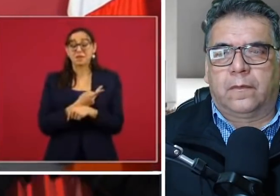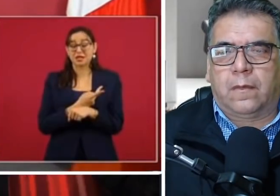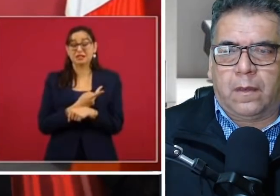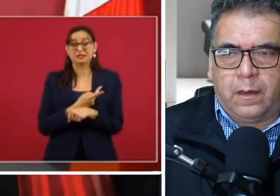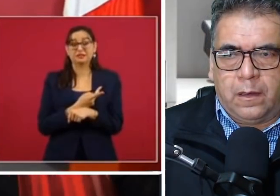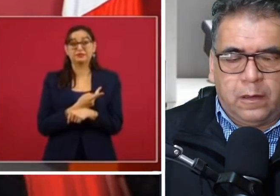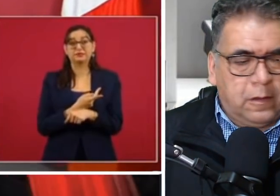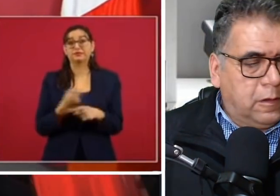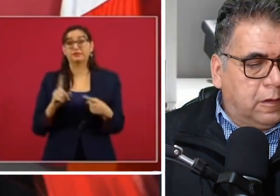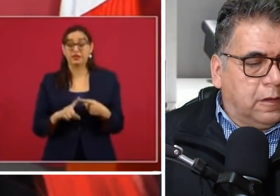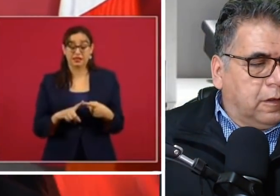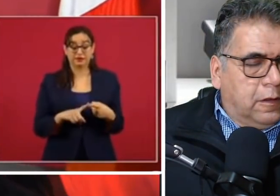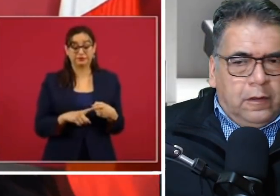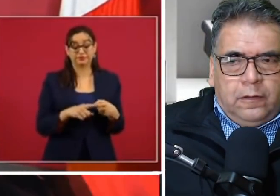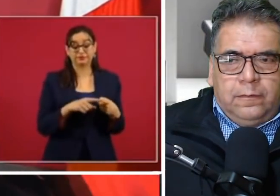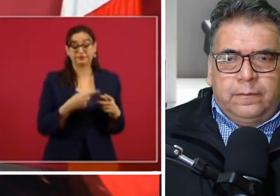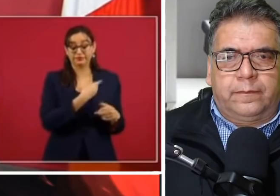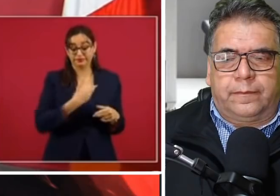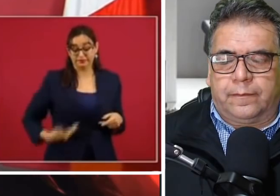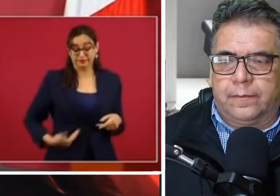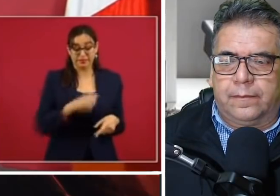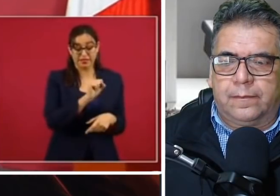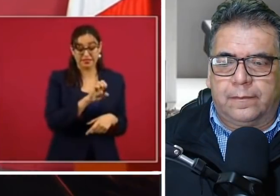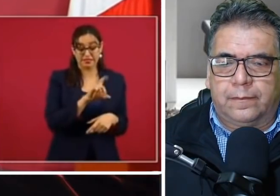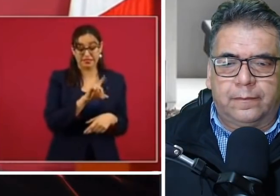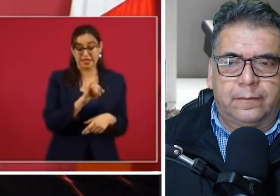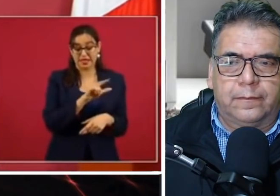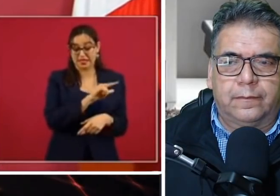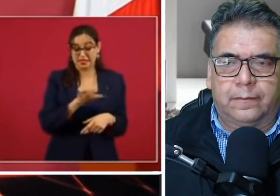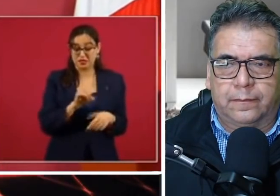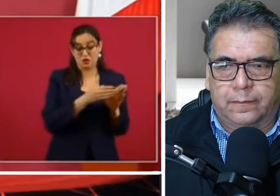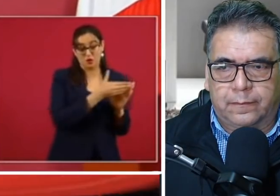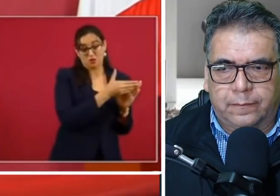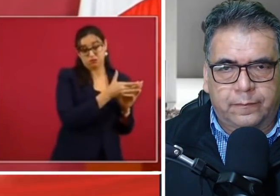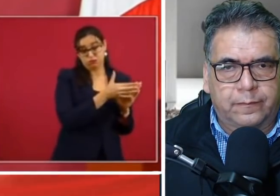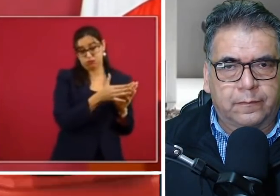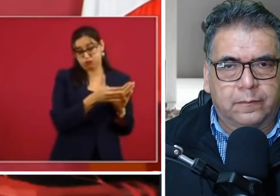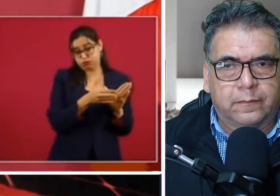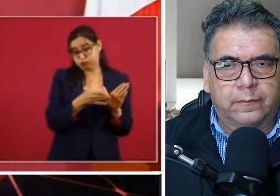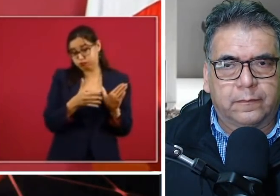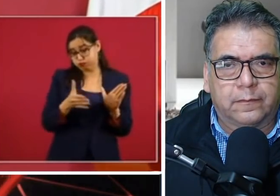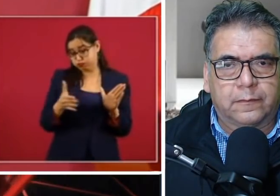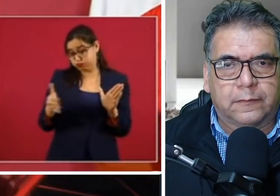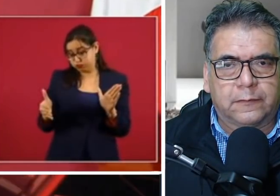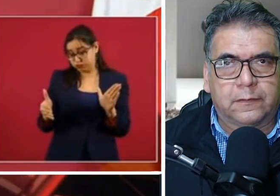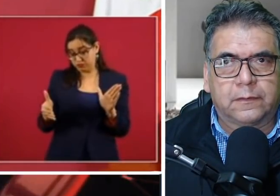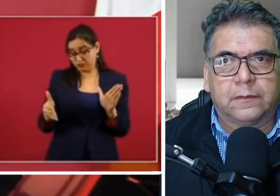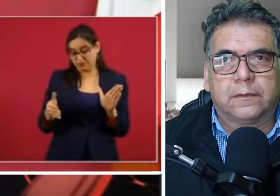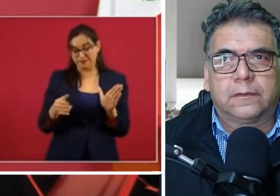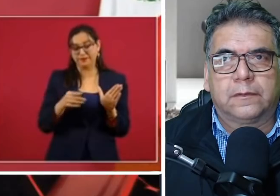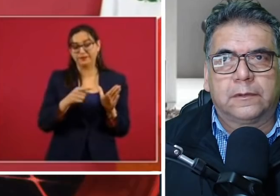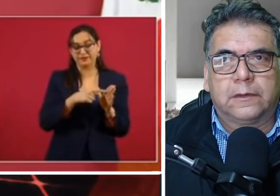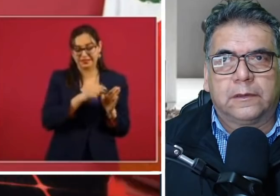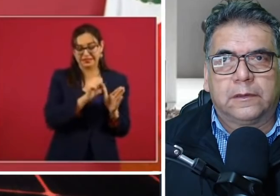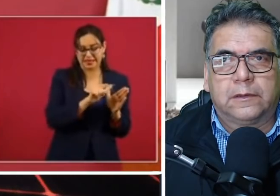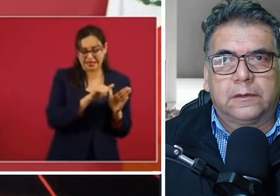de Zedillo a la fecha, después de las primeras modificaciones llevadas a cabo con Salinas,